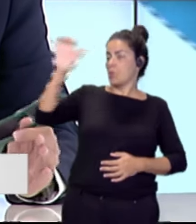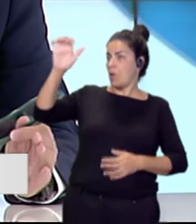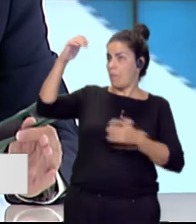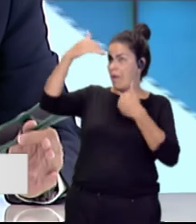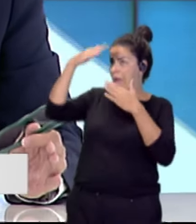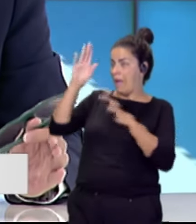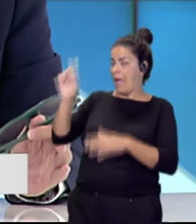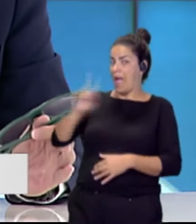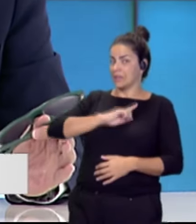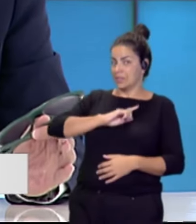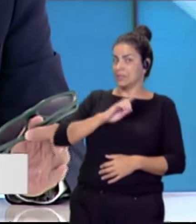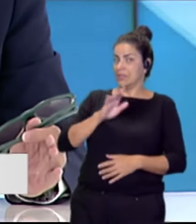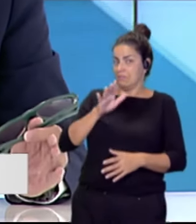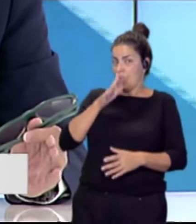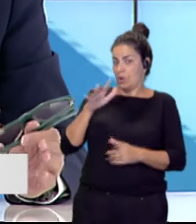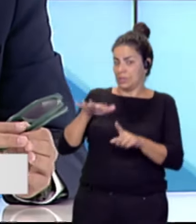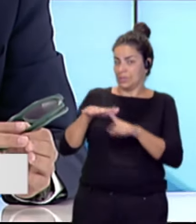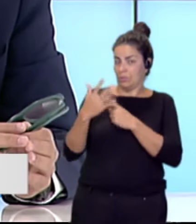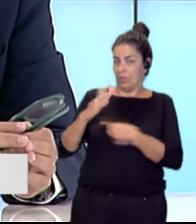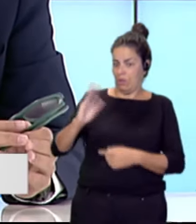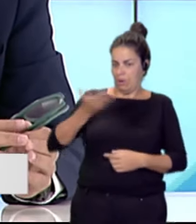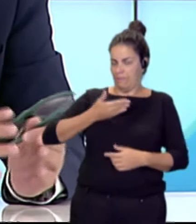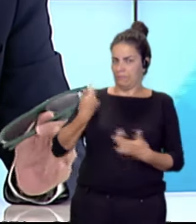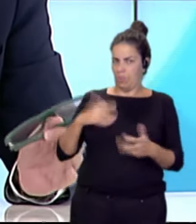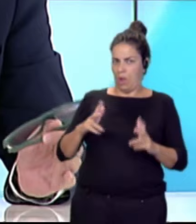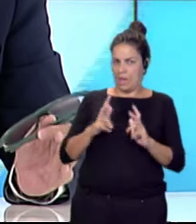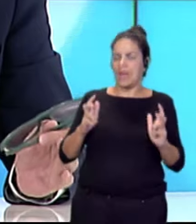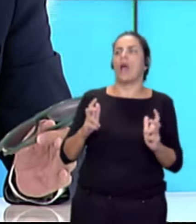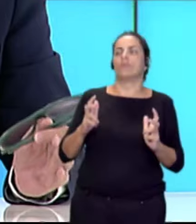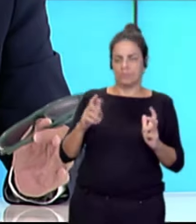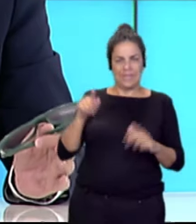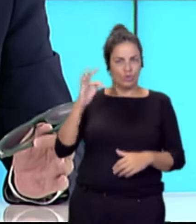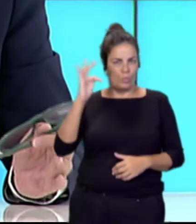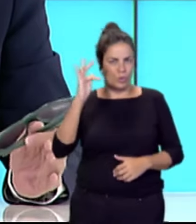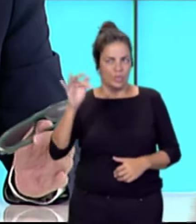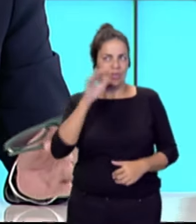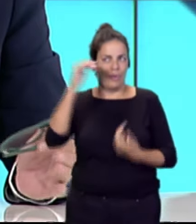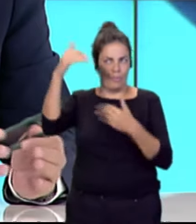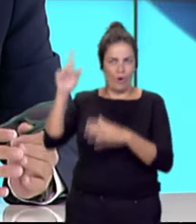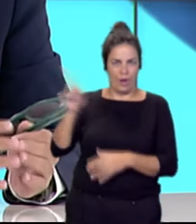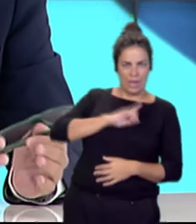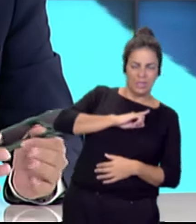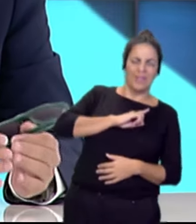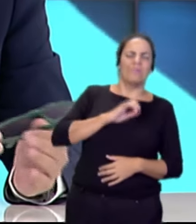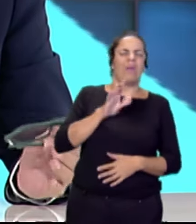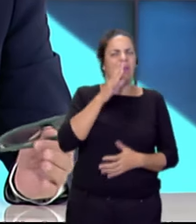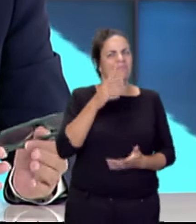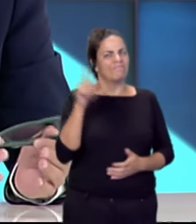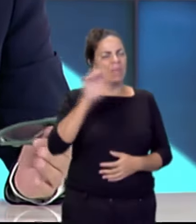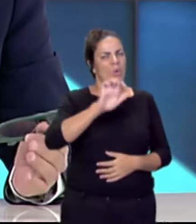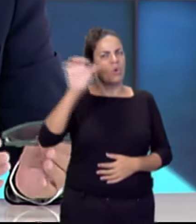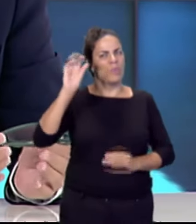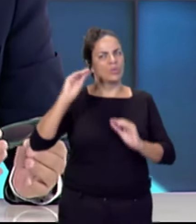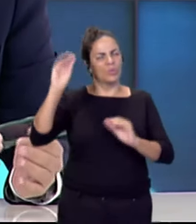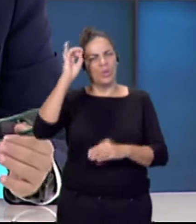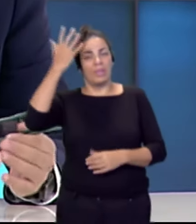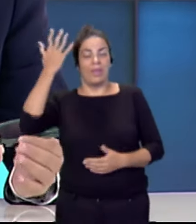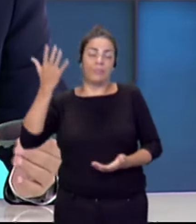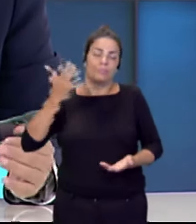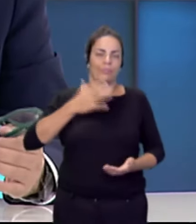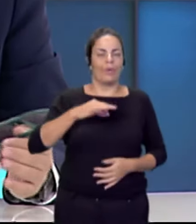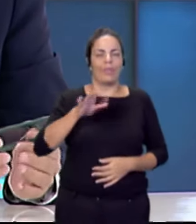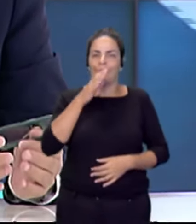y que nos afecta tanto es positivo. Ahora, el giro que está tomando la Unión Europea, probablemente impulsado por un